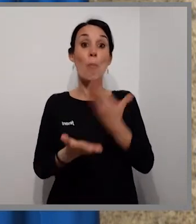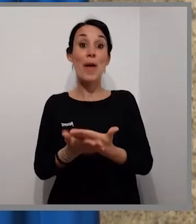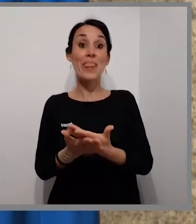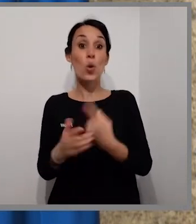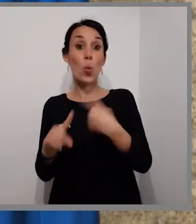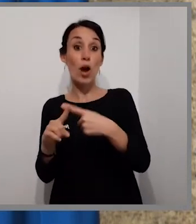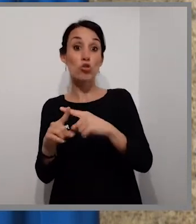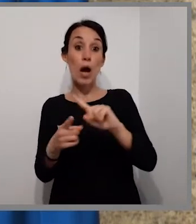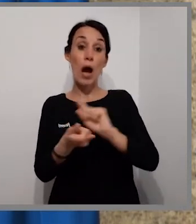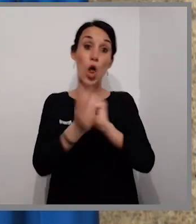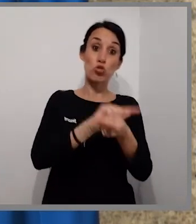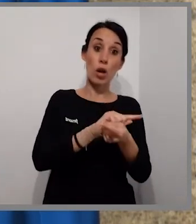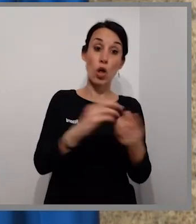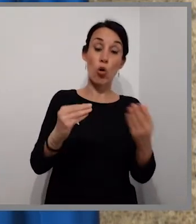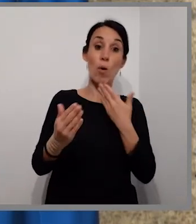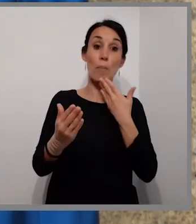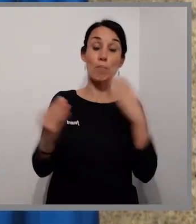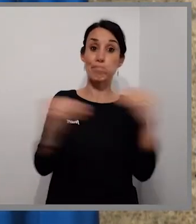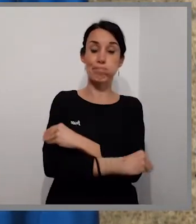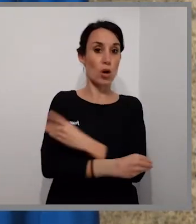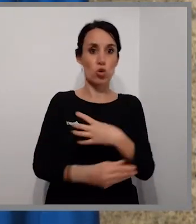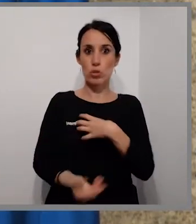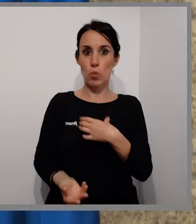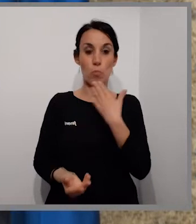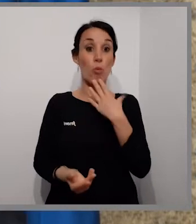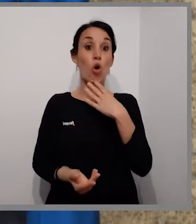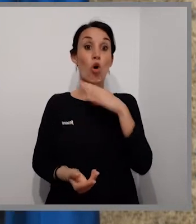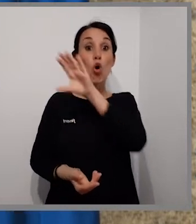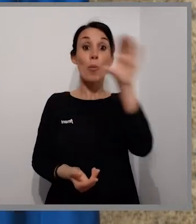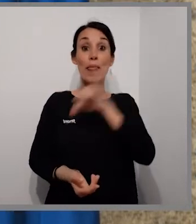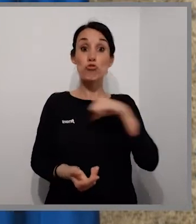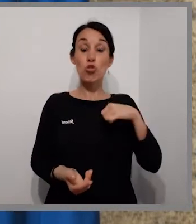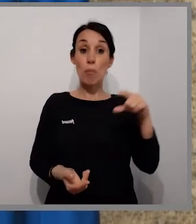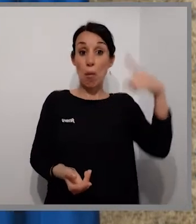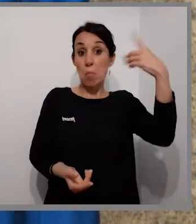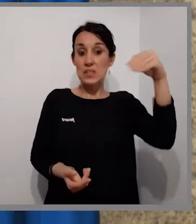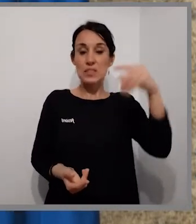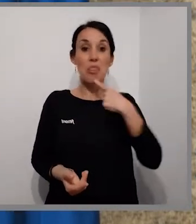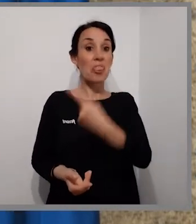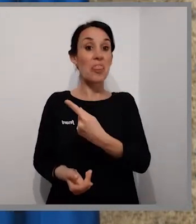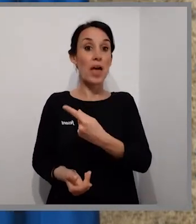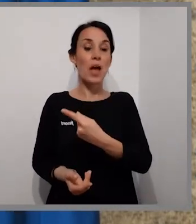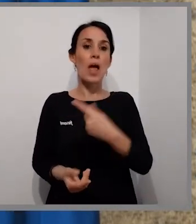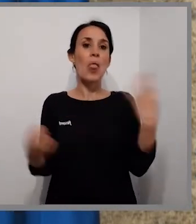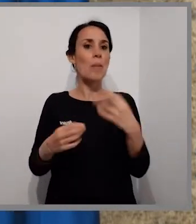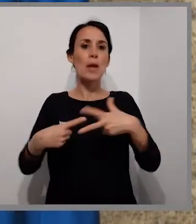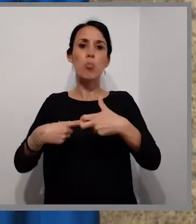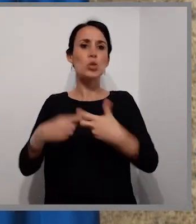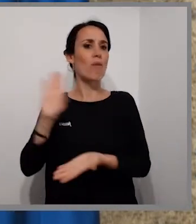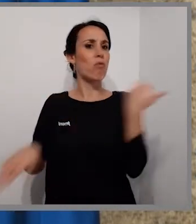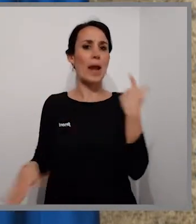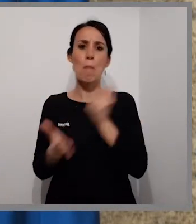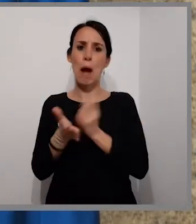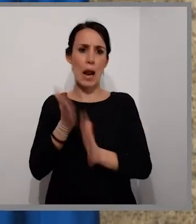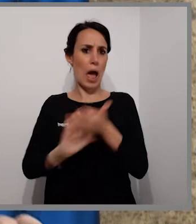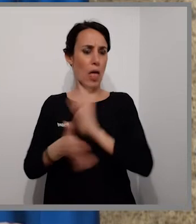se puede pedir una cosa y la contraria. Yo hoy he visto a algún presidente de una comunidad autónoma que está diciendo, por una parte, que desaparezcan